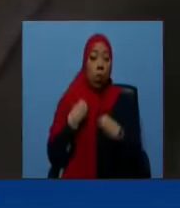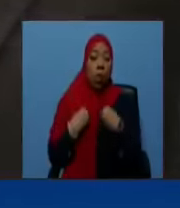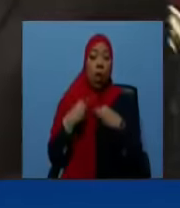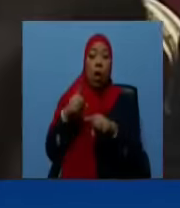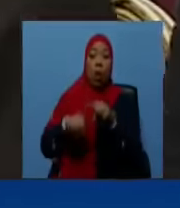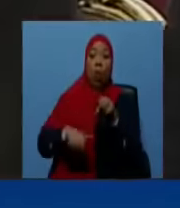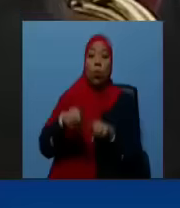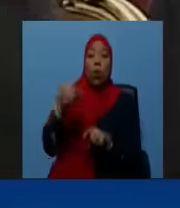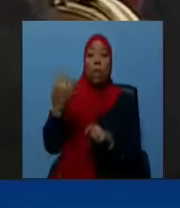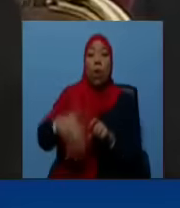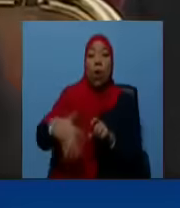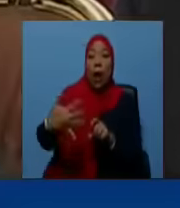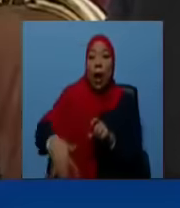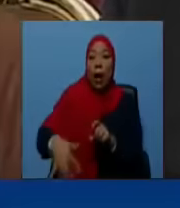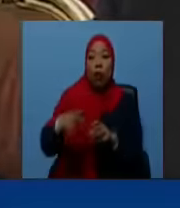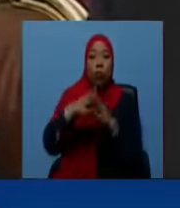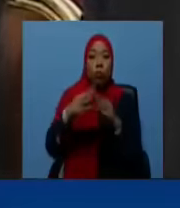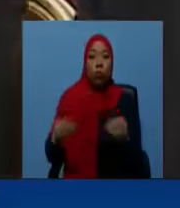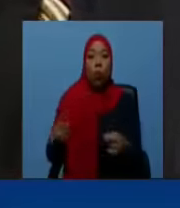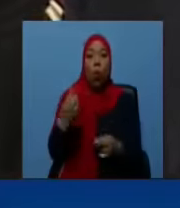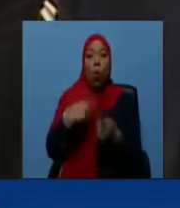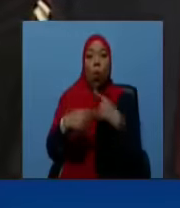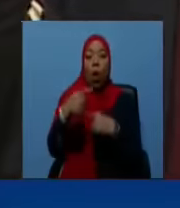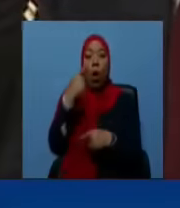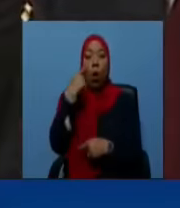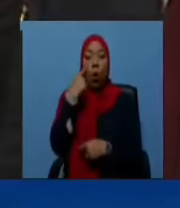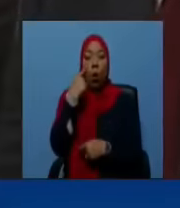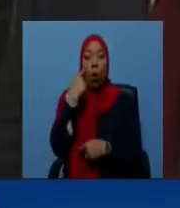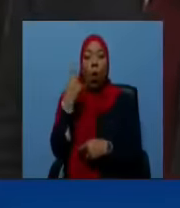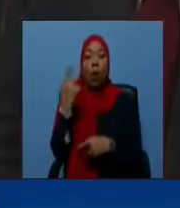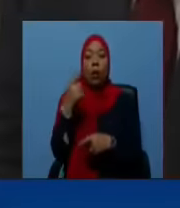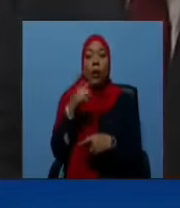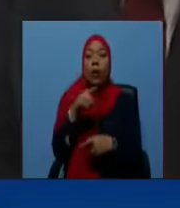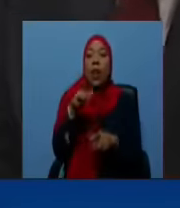inflación, llamada por ustedes de la